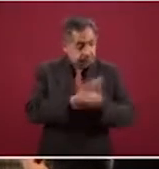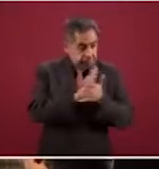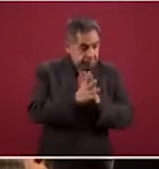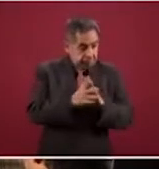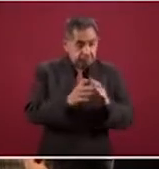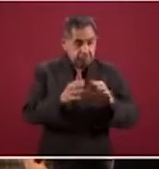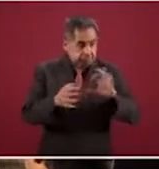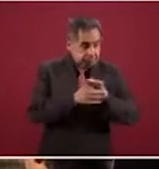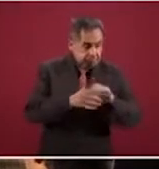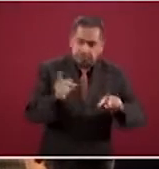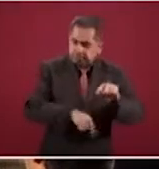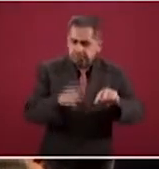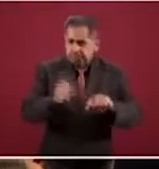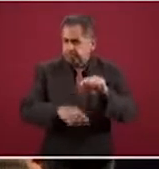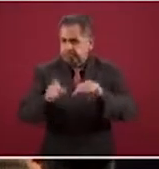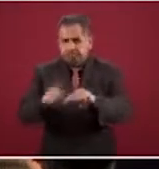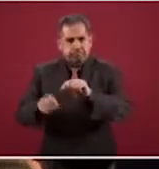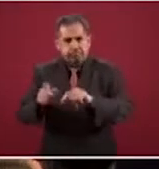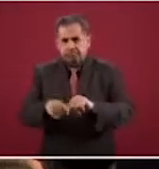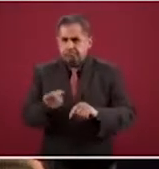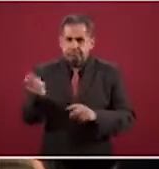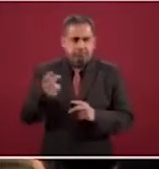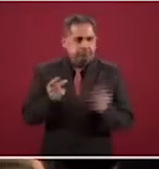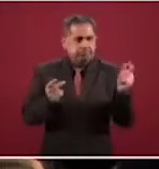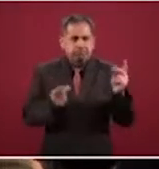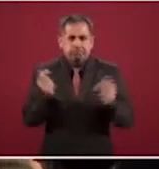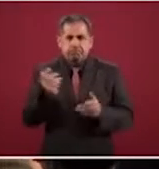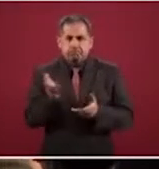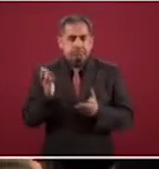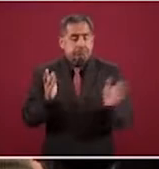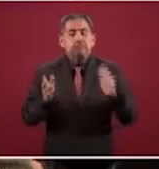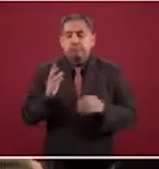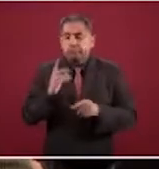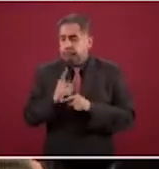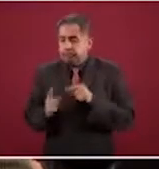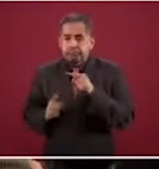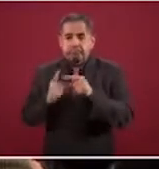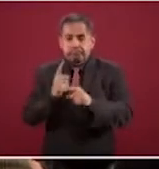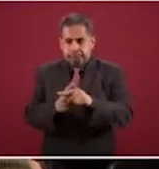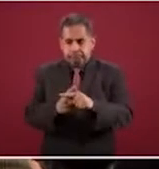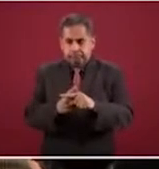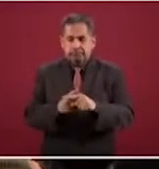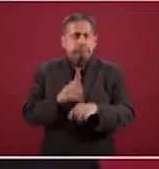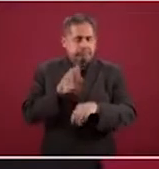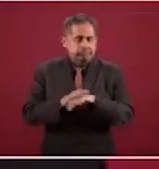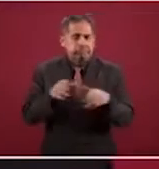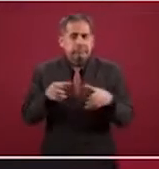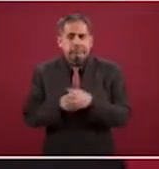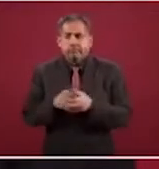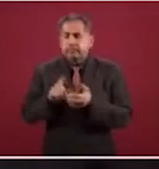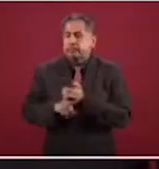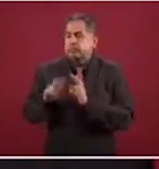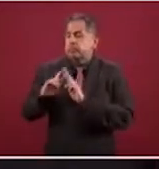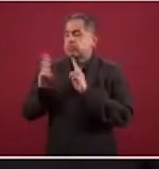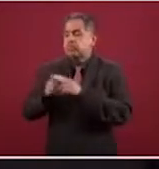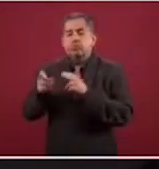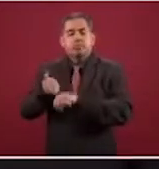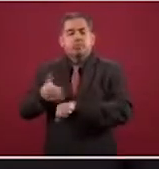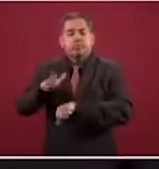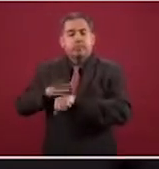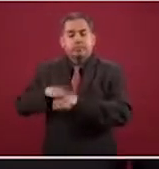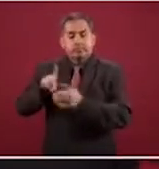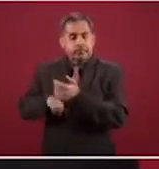está en paralelo y sumando esfuerzos la unidad de administración